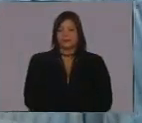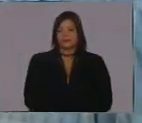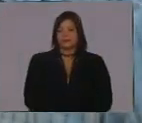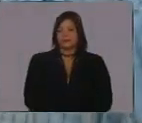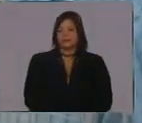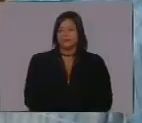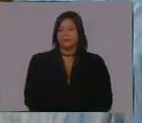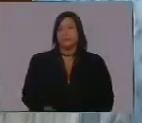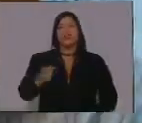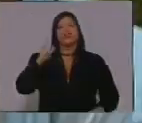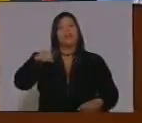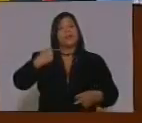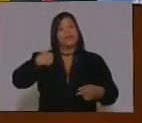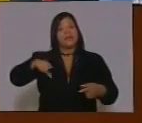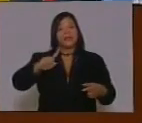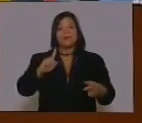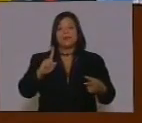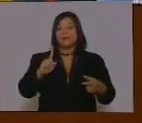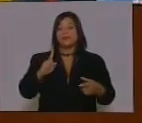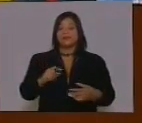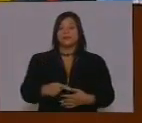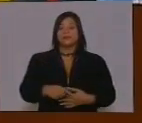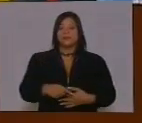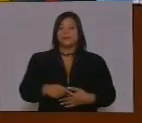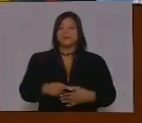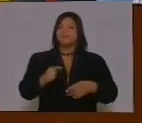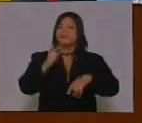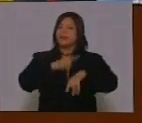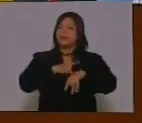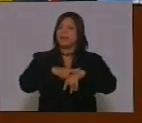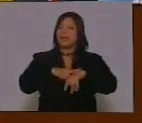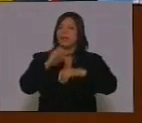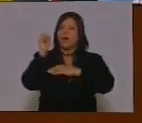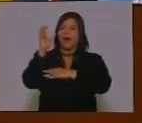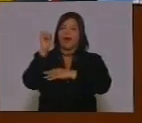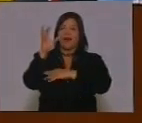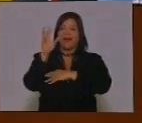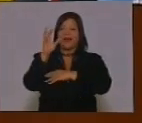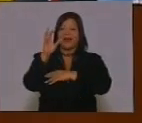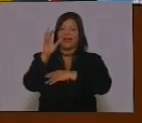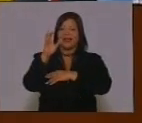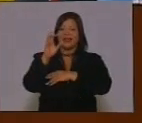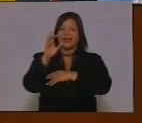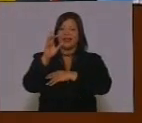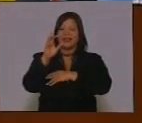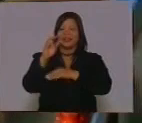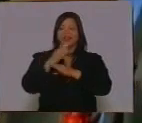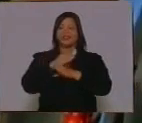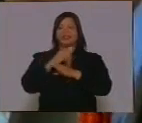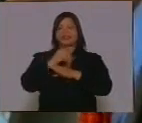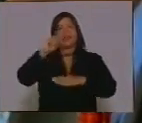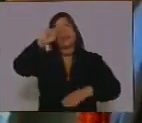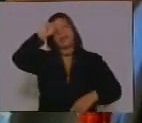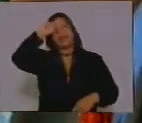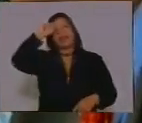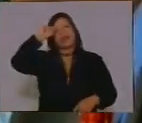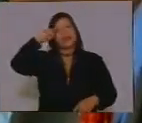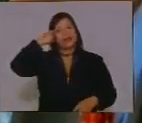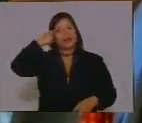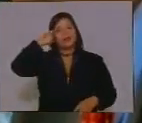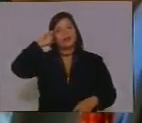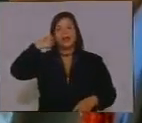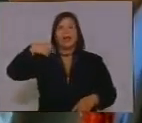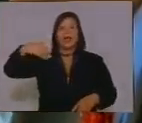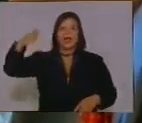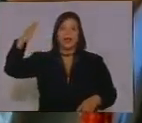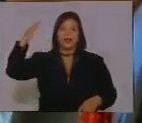Y lo que hemos tenido cierto tiempo en el Parlamento, nos acordamos que en